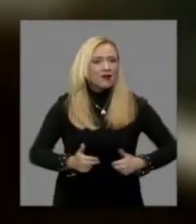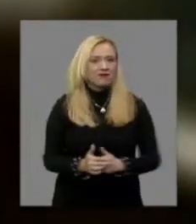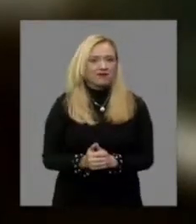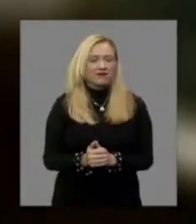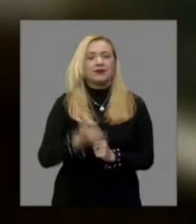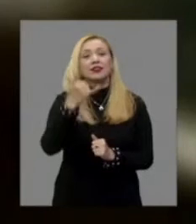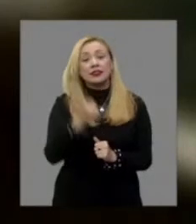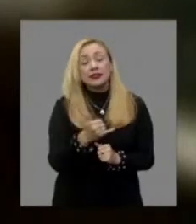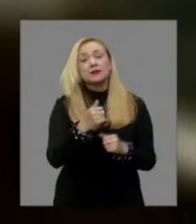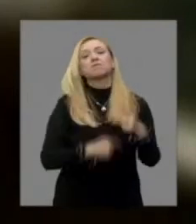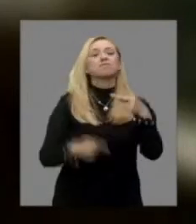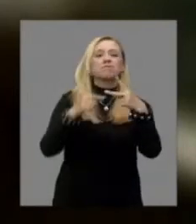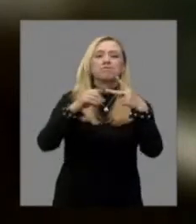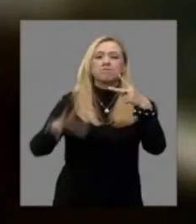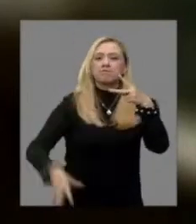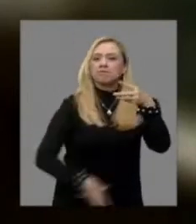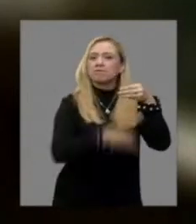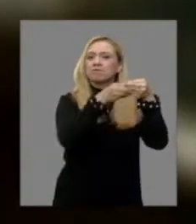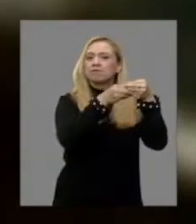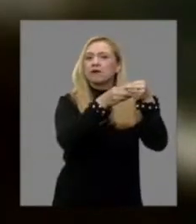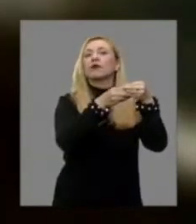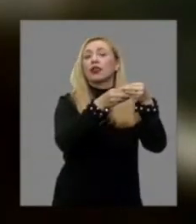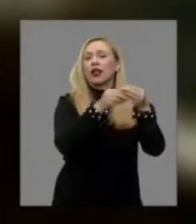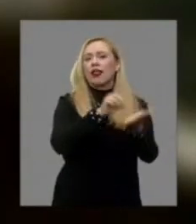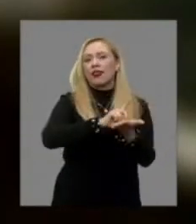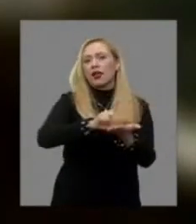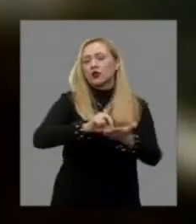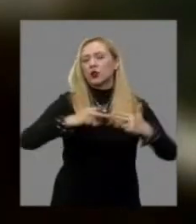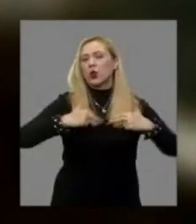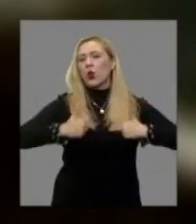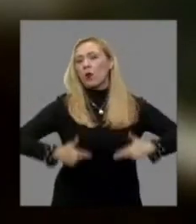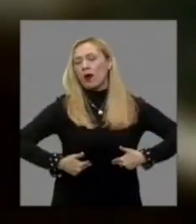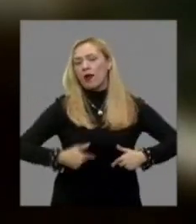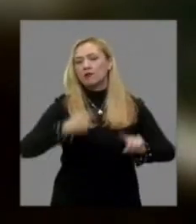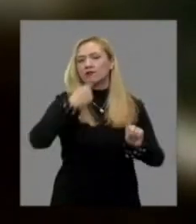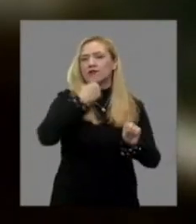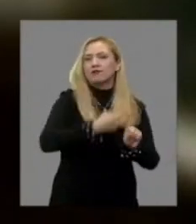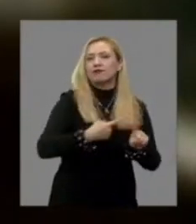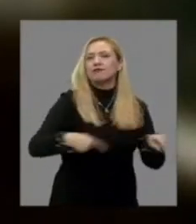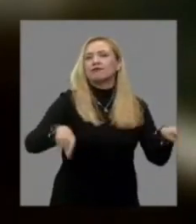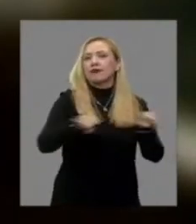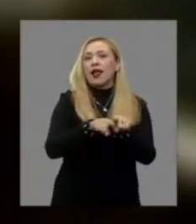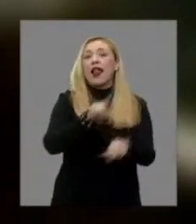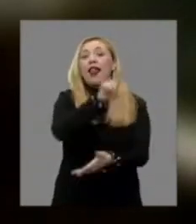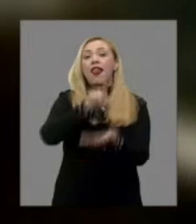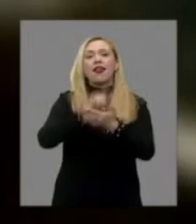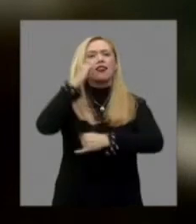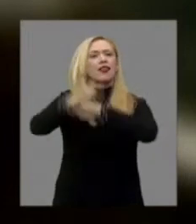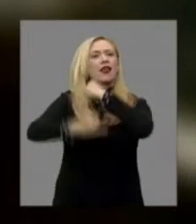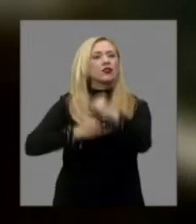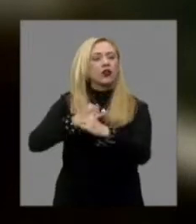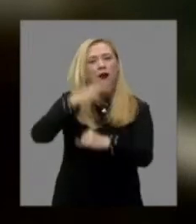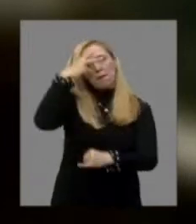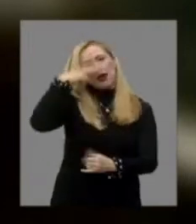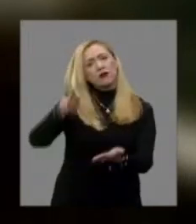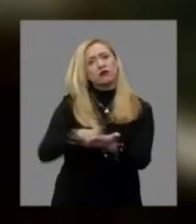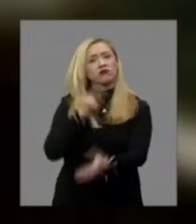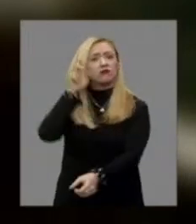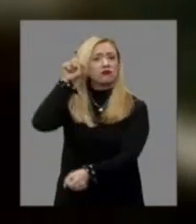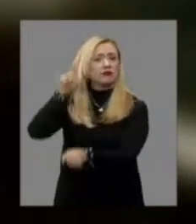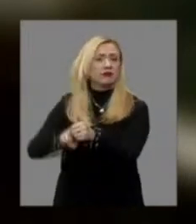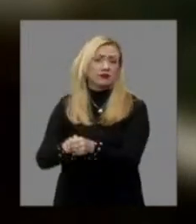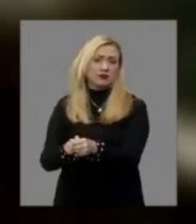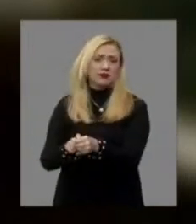incorporación de los derechos humanos reconocidos en tratados internacionales firmados por el